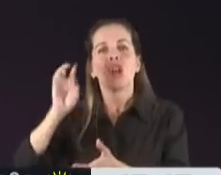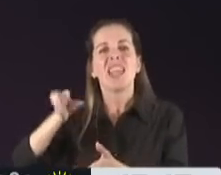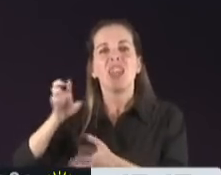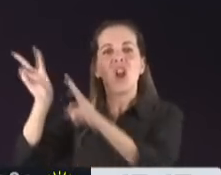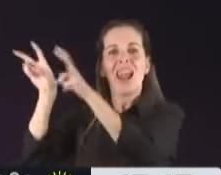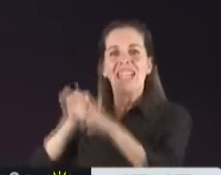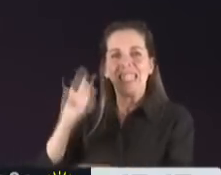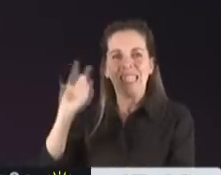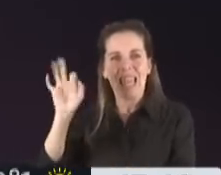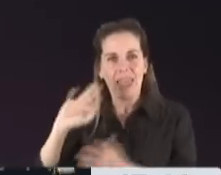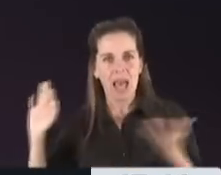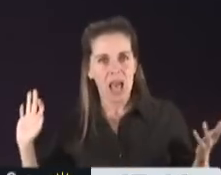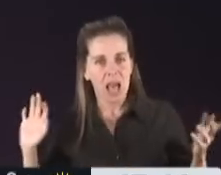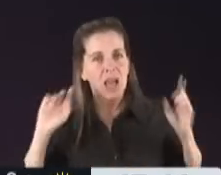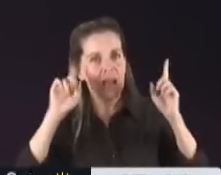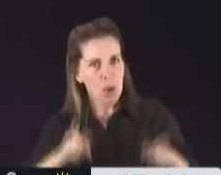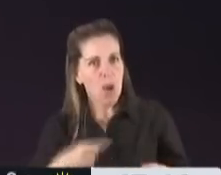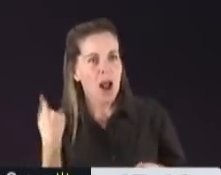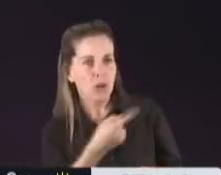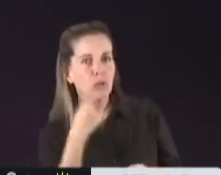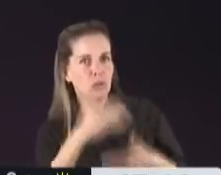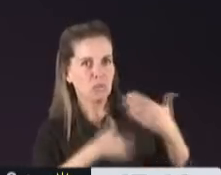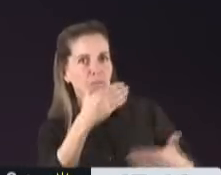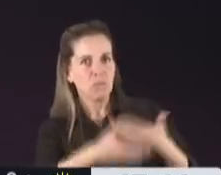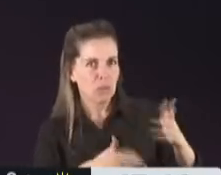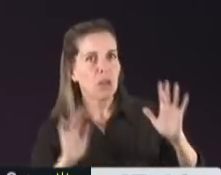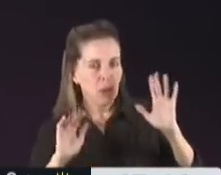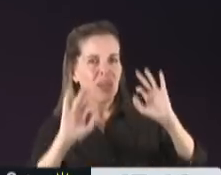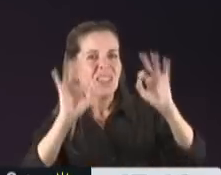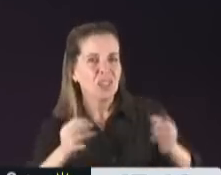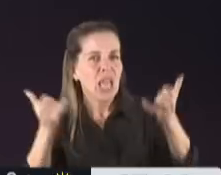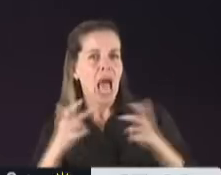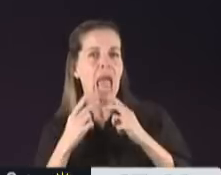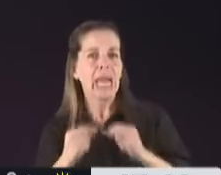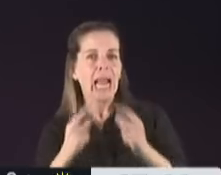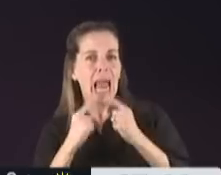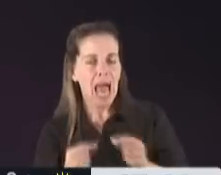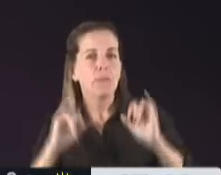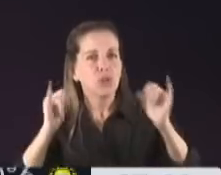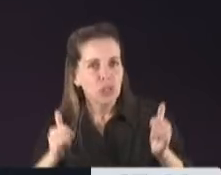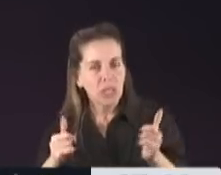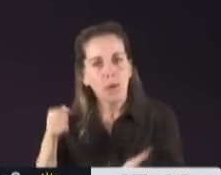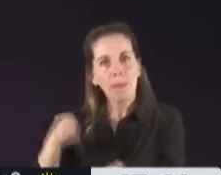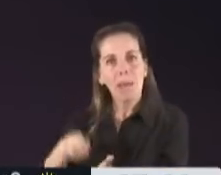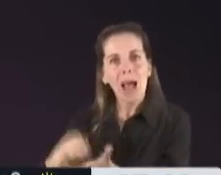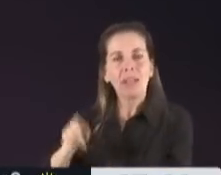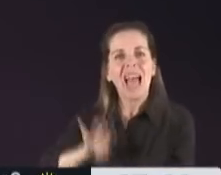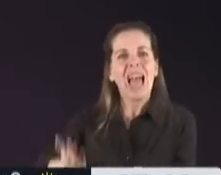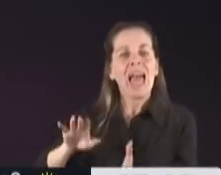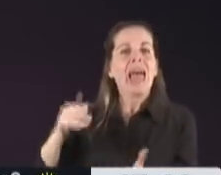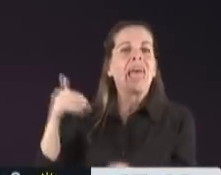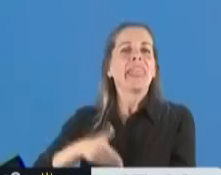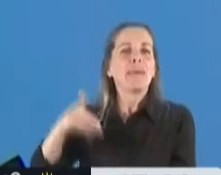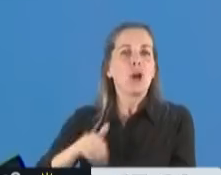sé. Sé que tienen reclamos para hacernos porque nos estamos demorando en los pagos y demás, lo sé. Y estamos haciendo un enorme